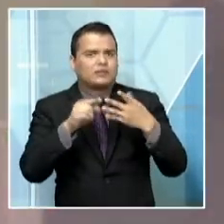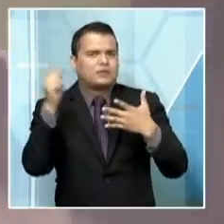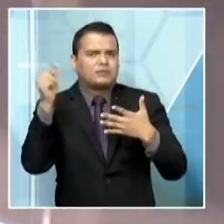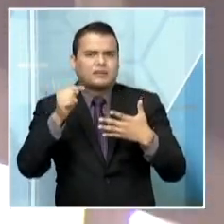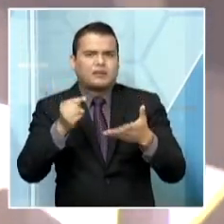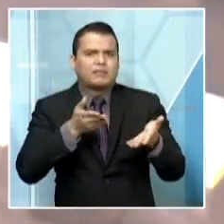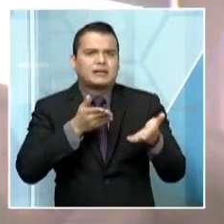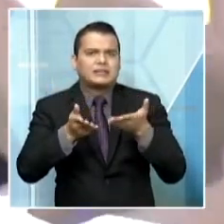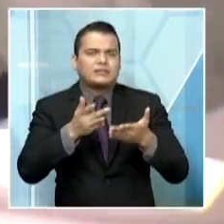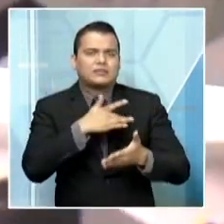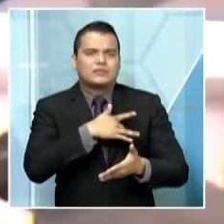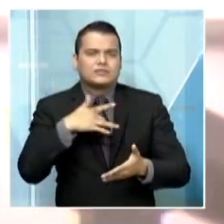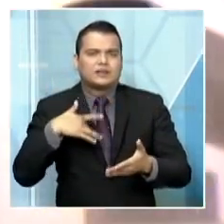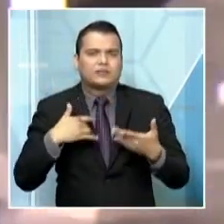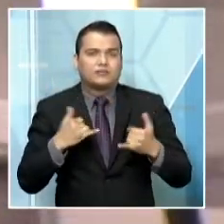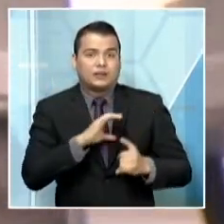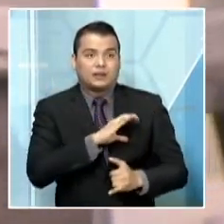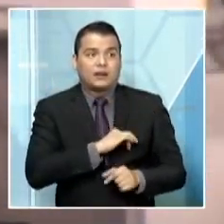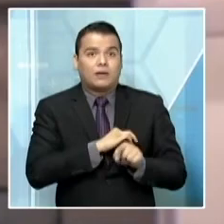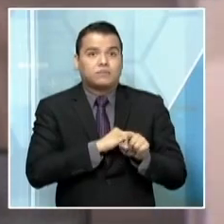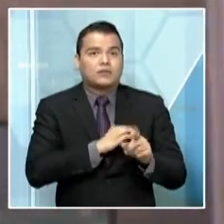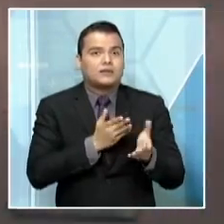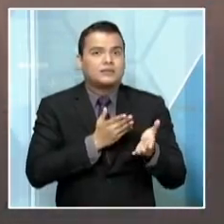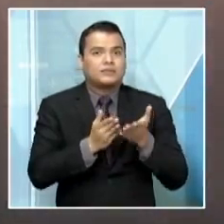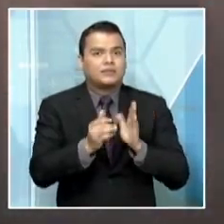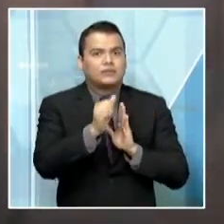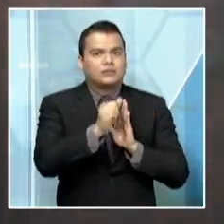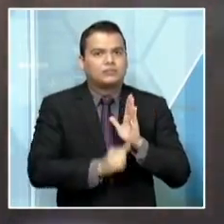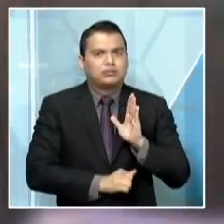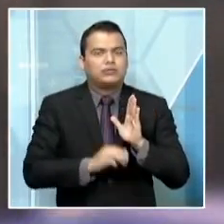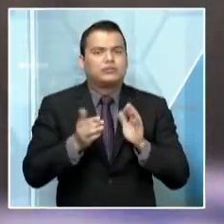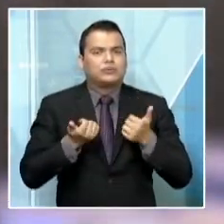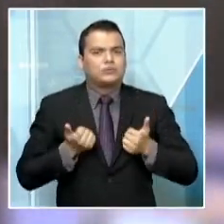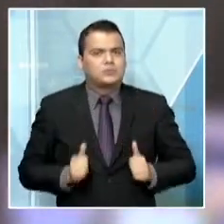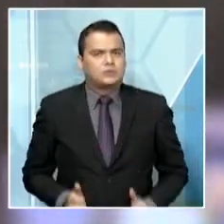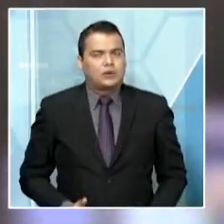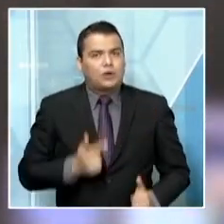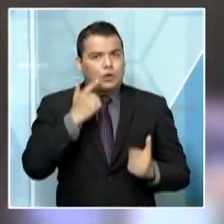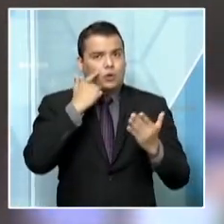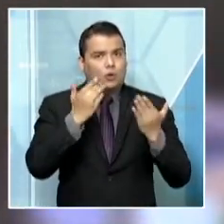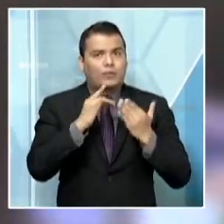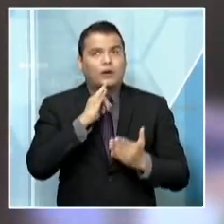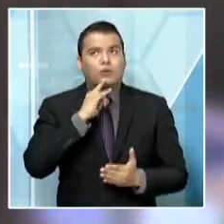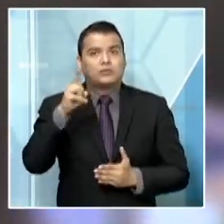general. En Cali, las cirugías estéticas son 4 veces más económicas